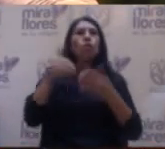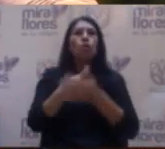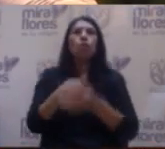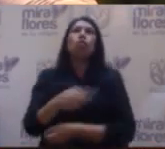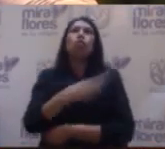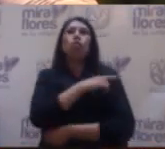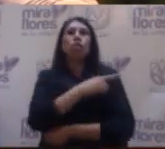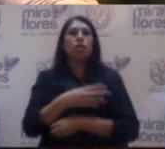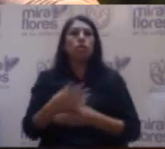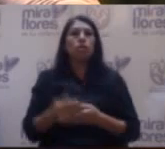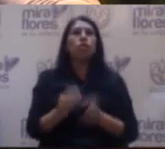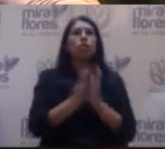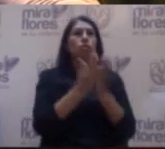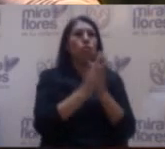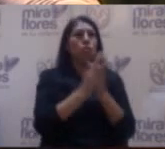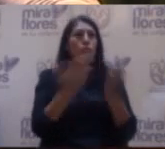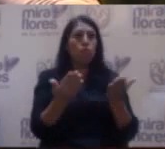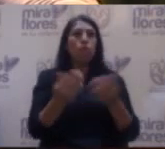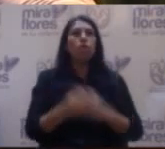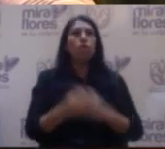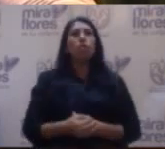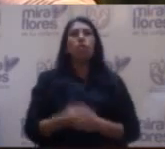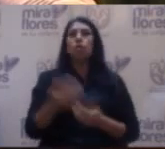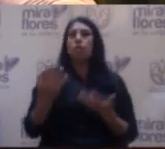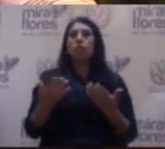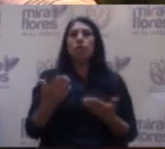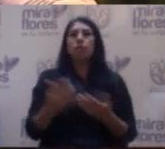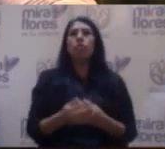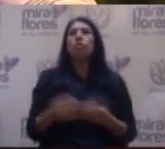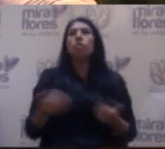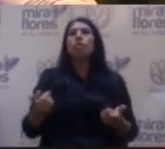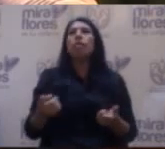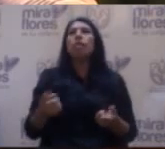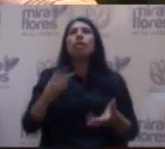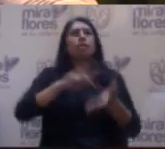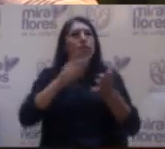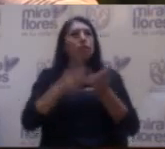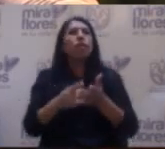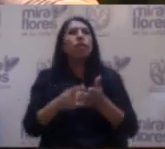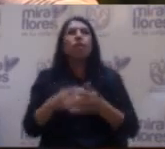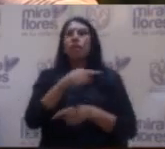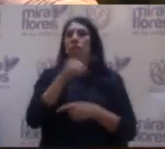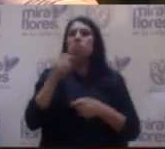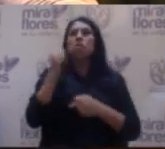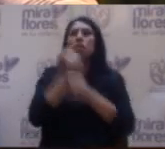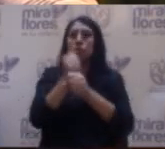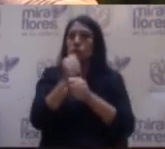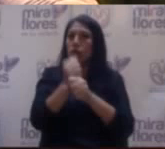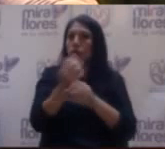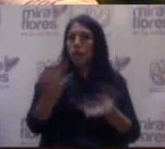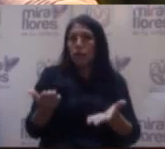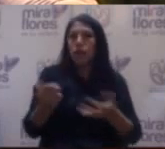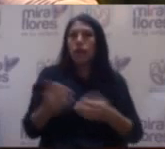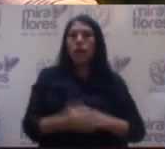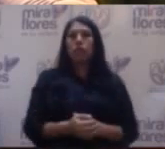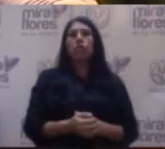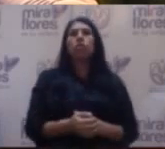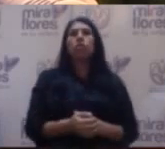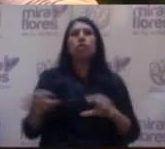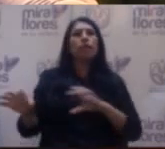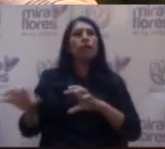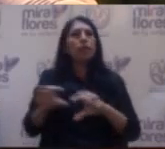ordenanza 381. Eso quiere decir que se viene trabajando esta ordenanza y están aplicando los